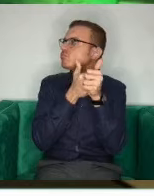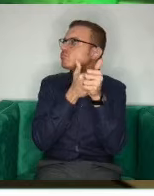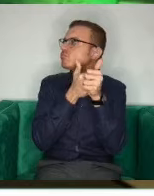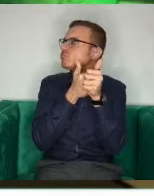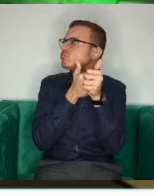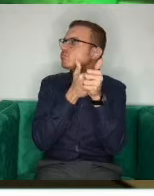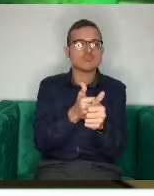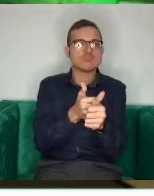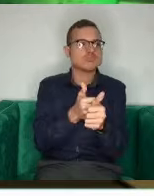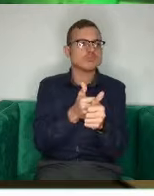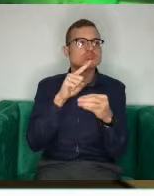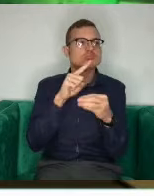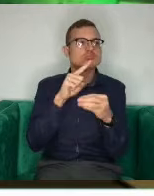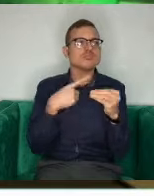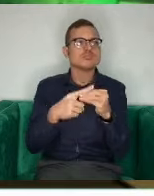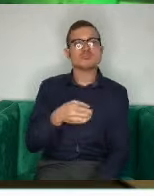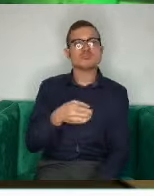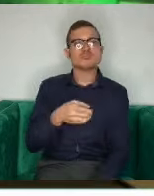influye